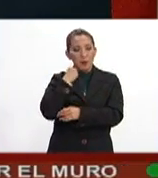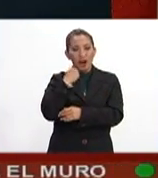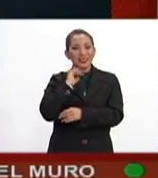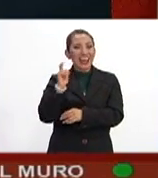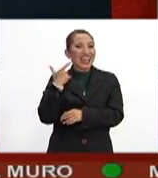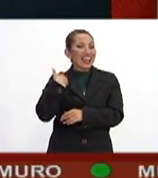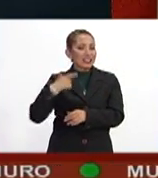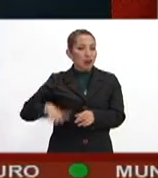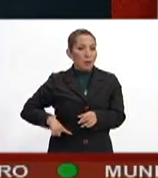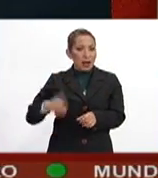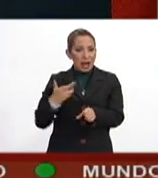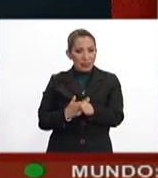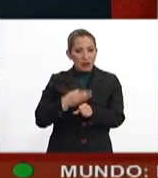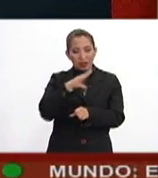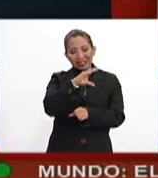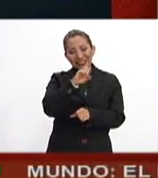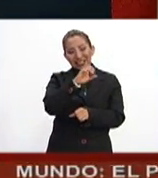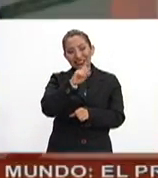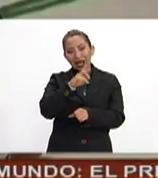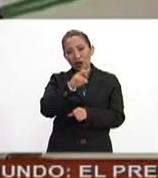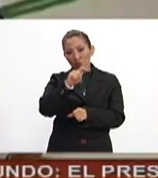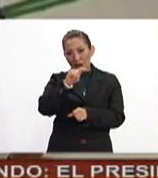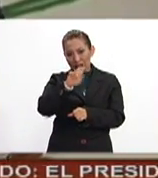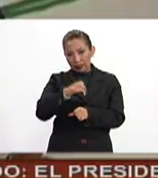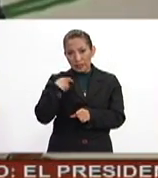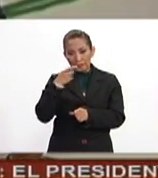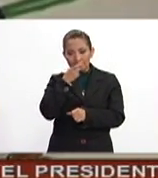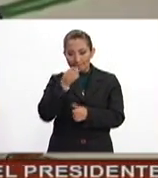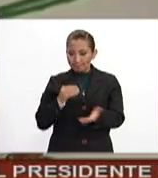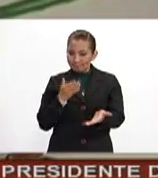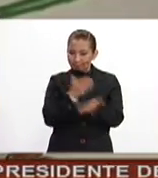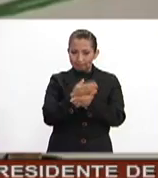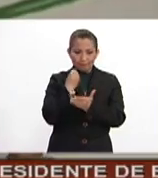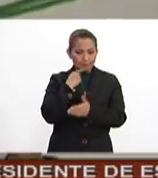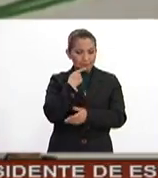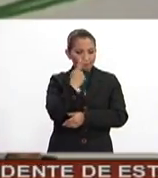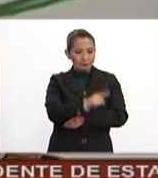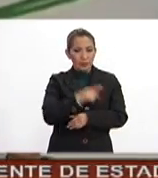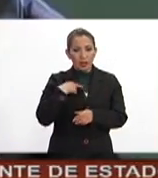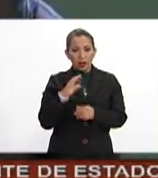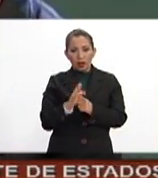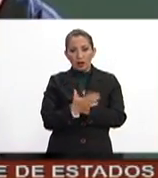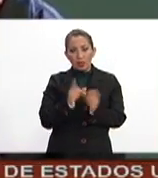del exgobernador de Chihuahua, César Duarte, interpusieron